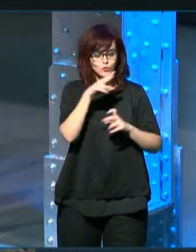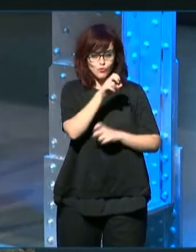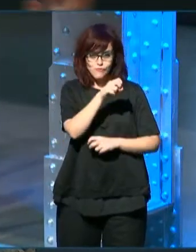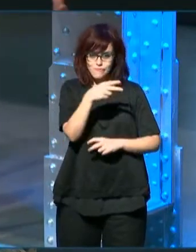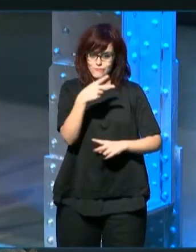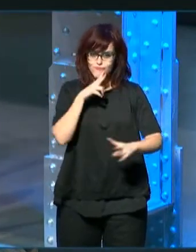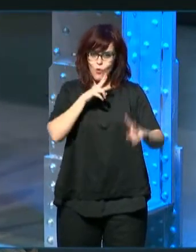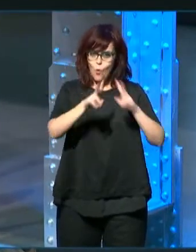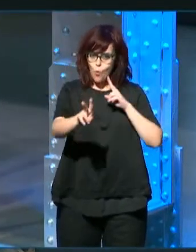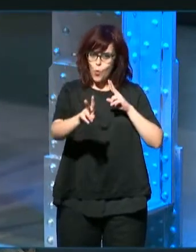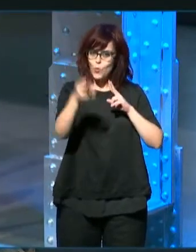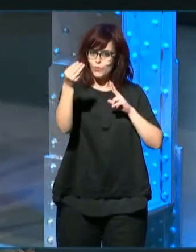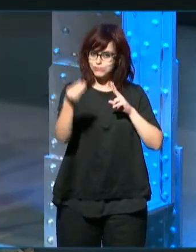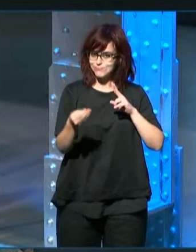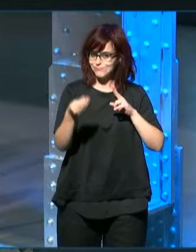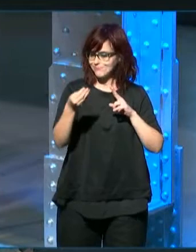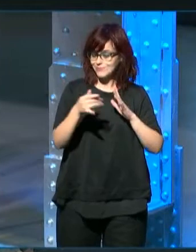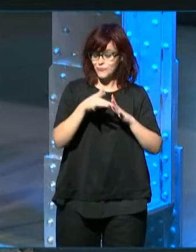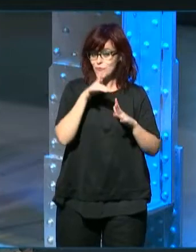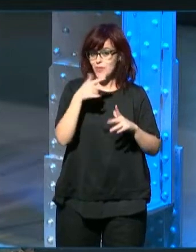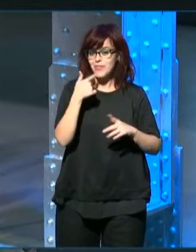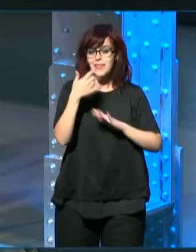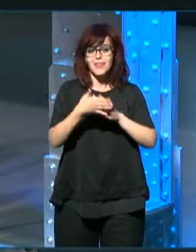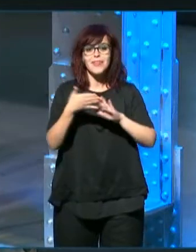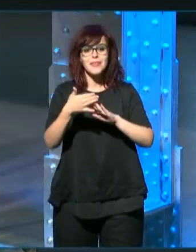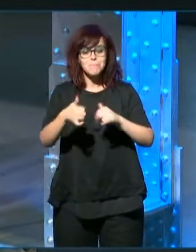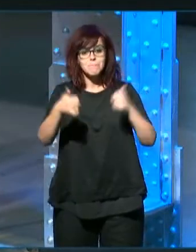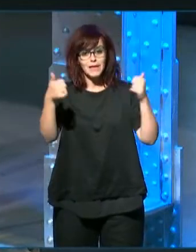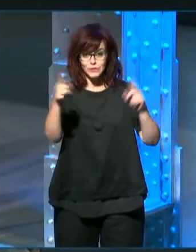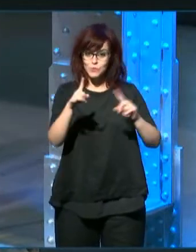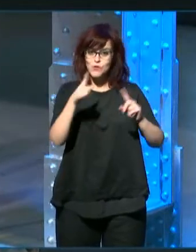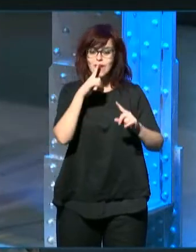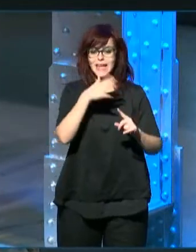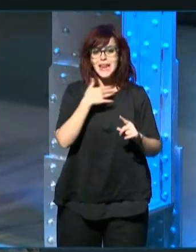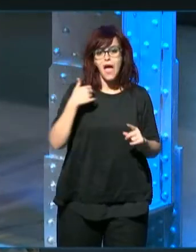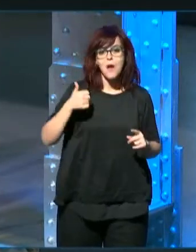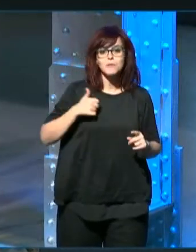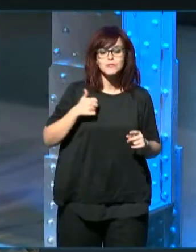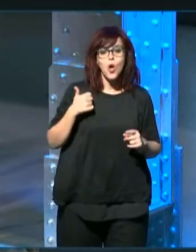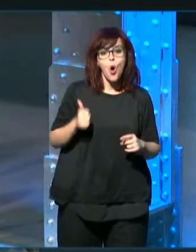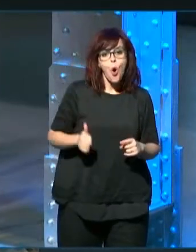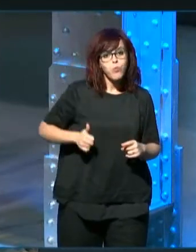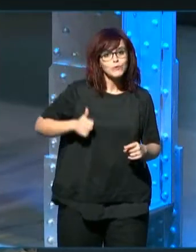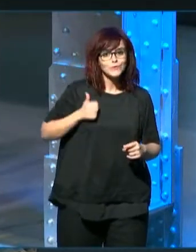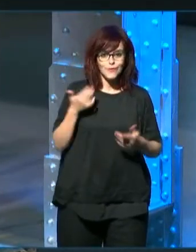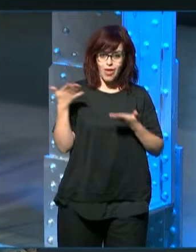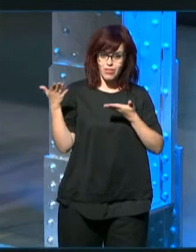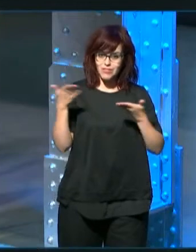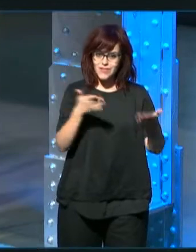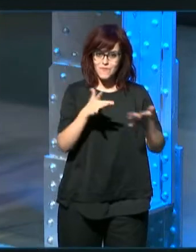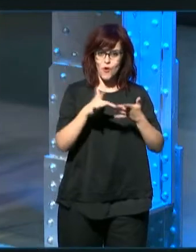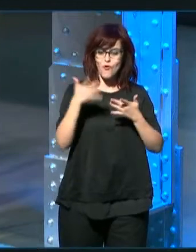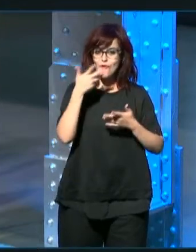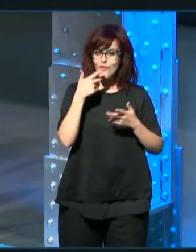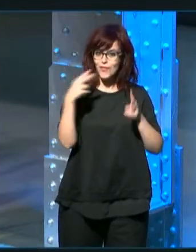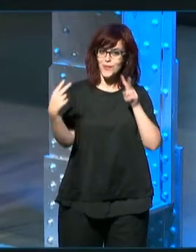que, vamos, no hay que decir mucho más de eso. Pero sí les queríamos dar la oportunidad ahora, después de haberse visto y después